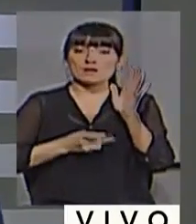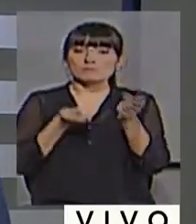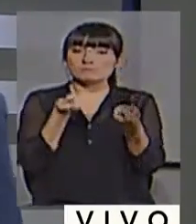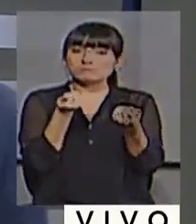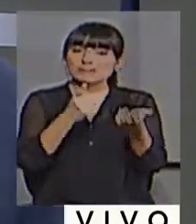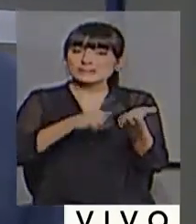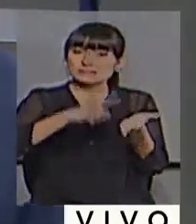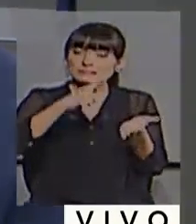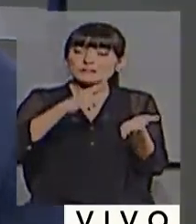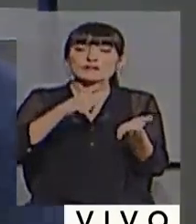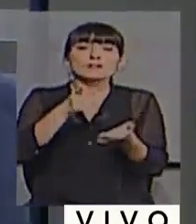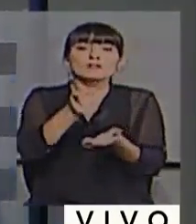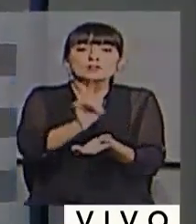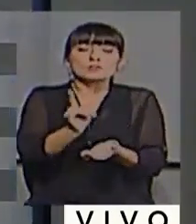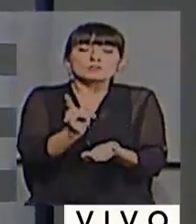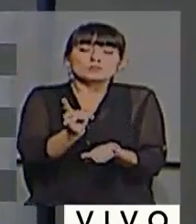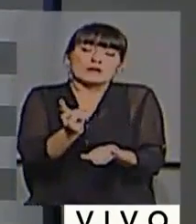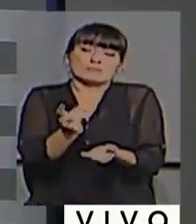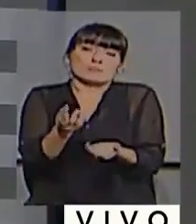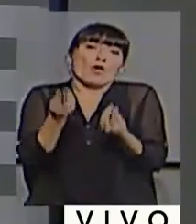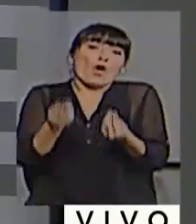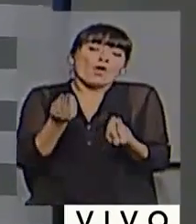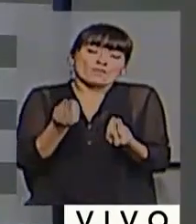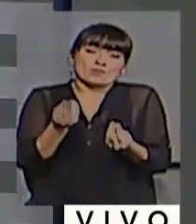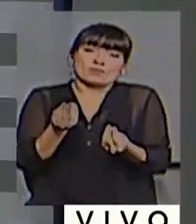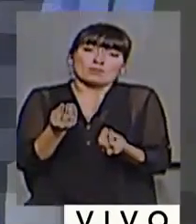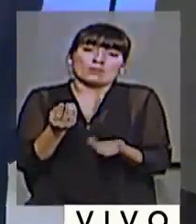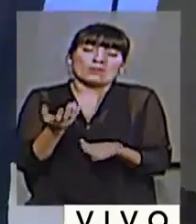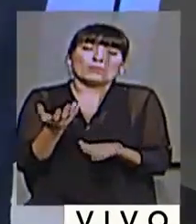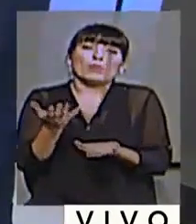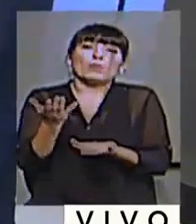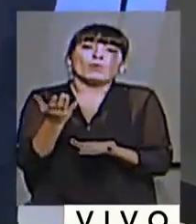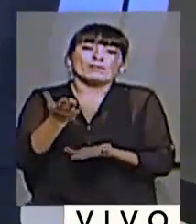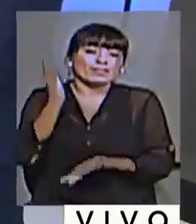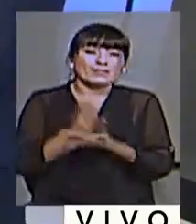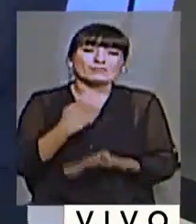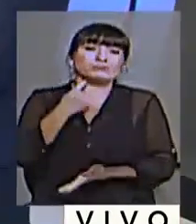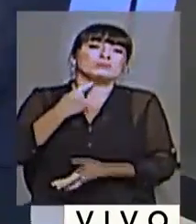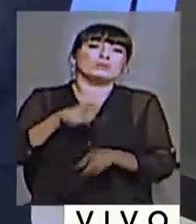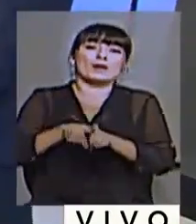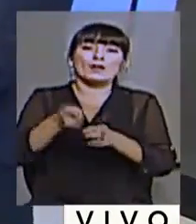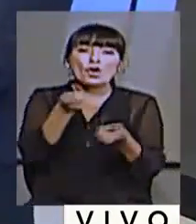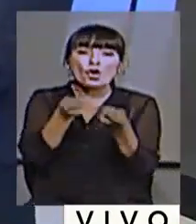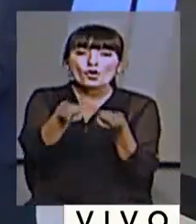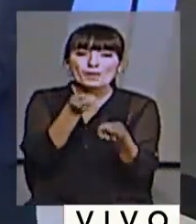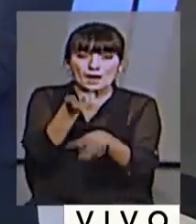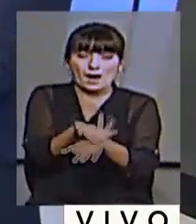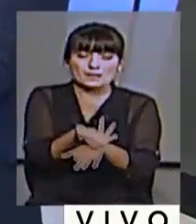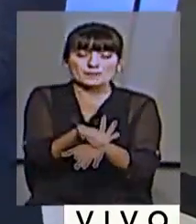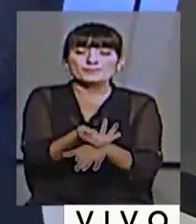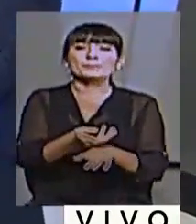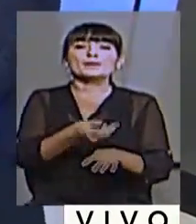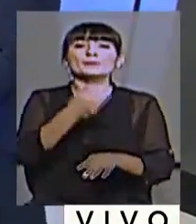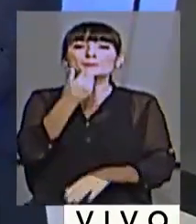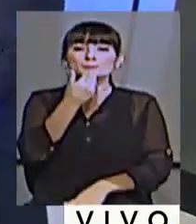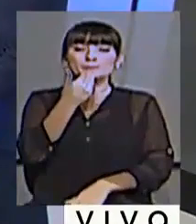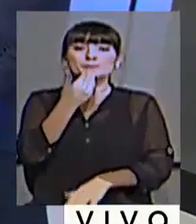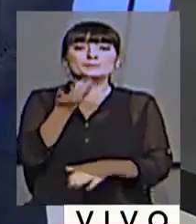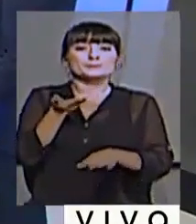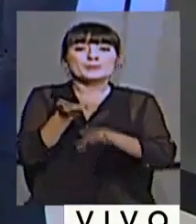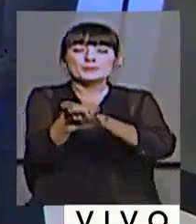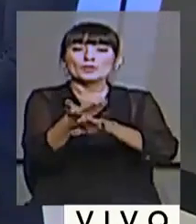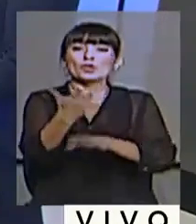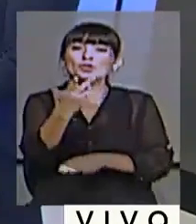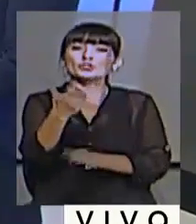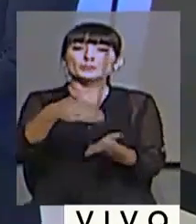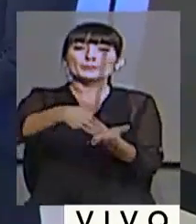imposible que no hubiese tenido efecto cero en la economía, pero por otra parte se habló de conseguir del orden de los 8.000 millones de